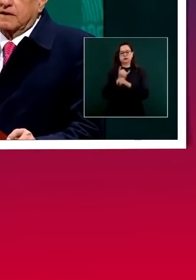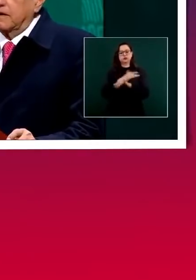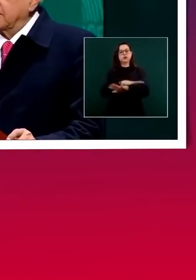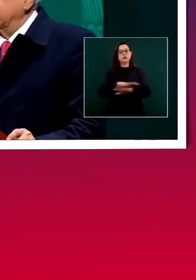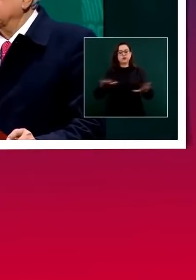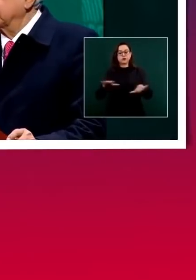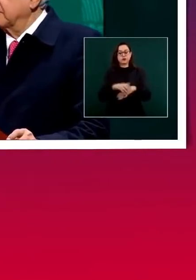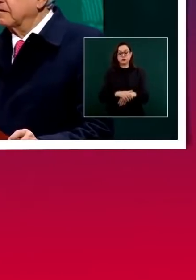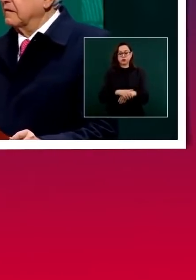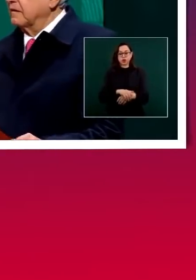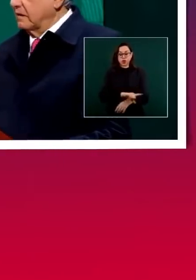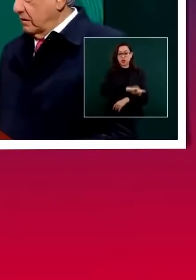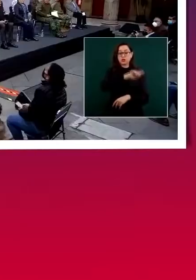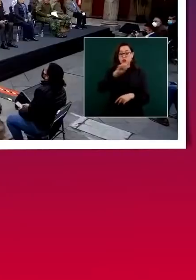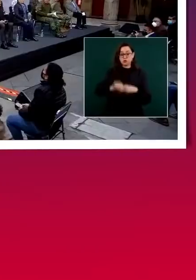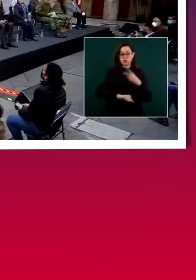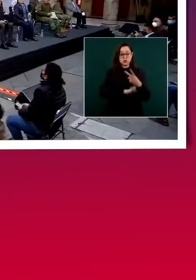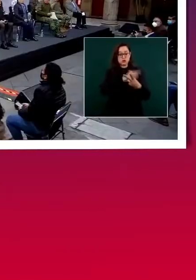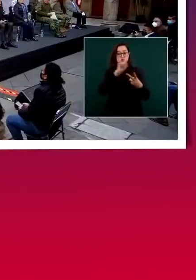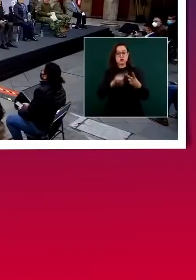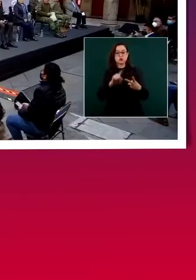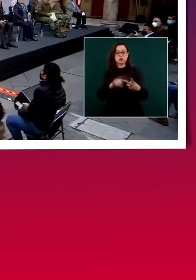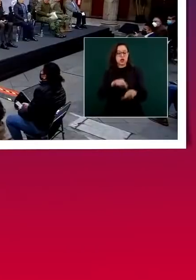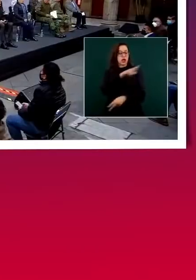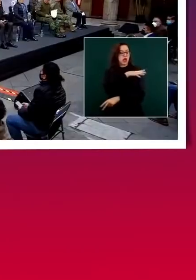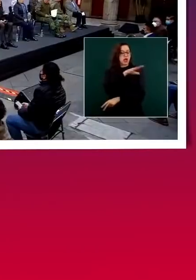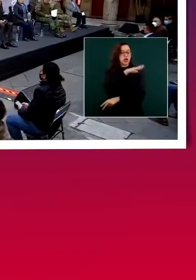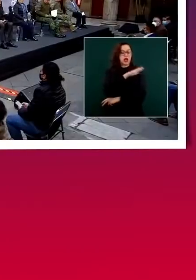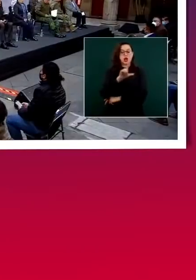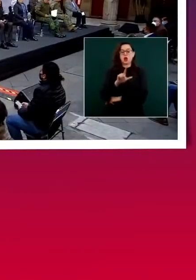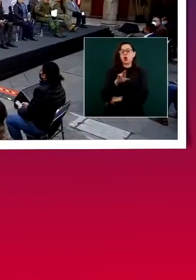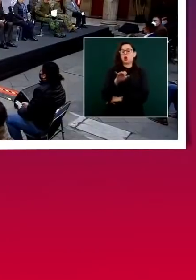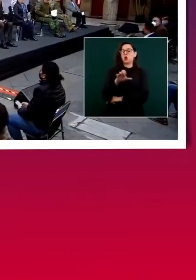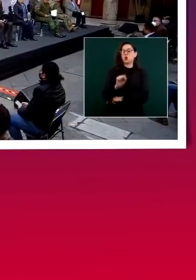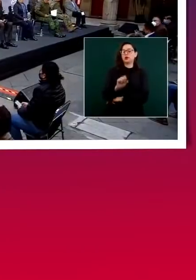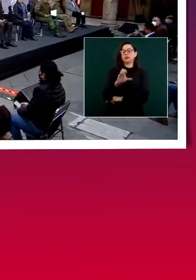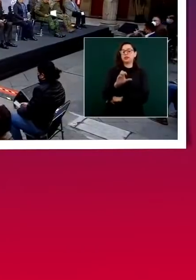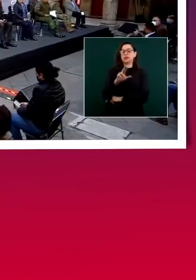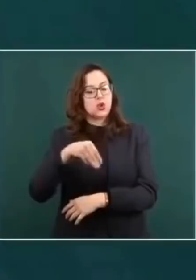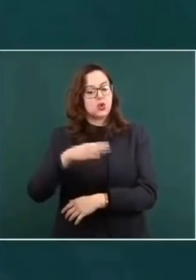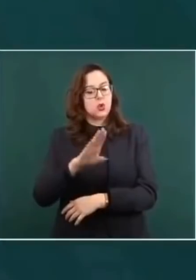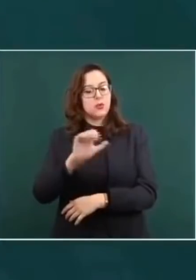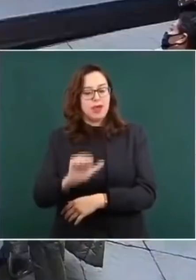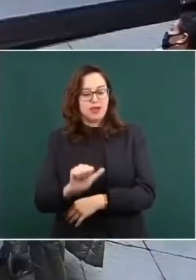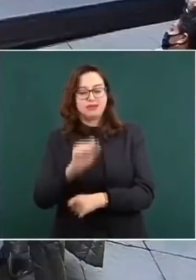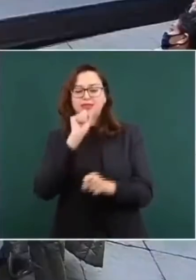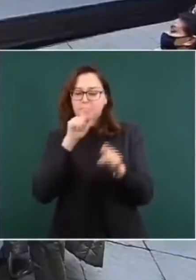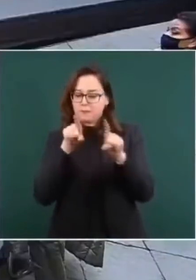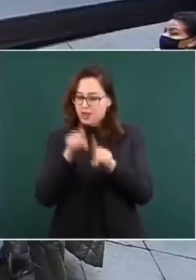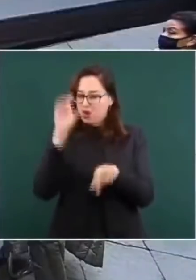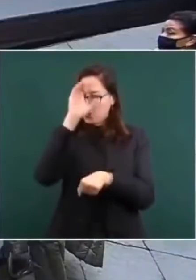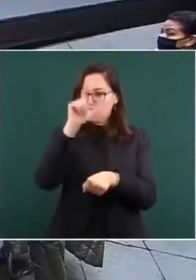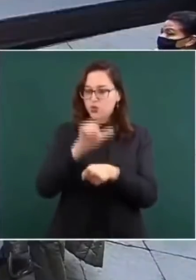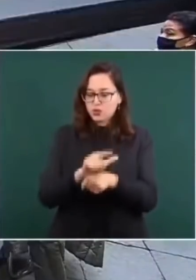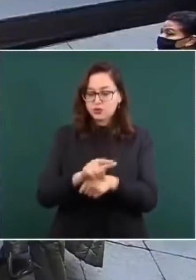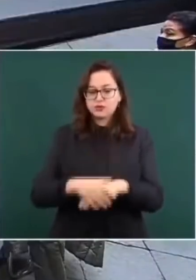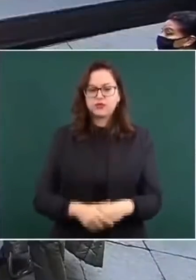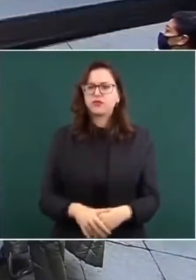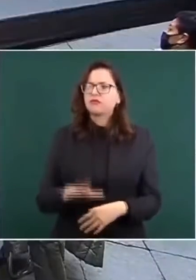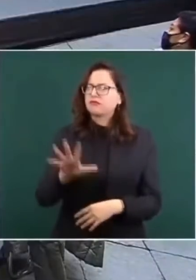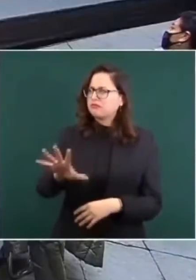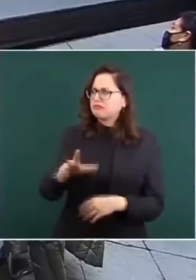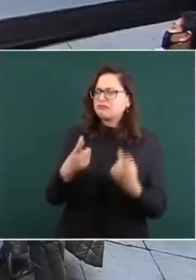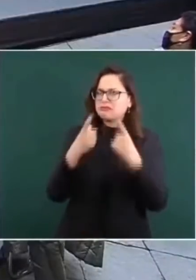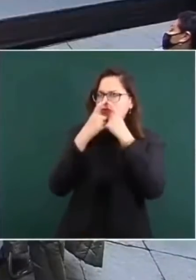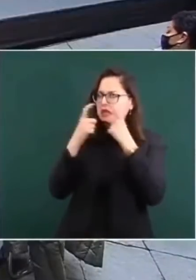pero aquí está prohibido prohibir o sea si pueden y 5 hombre bocas también entonces no se exigirá el uso del